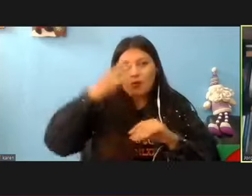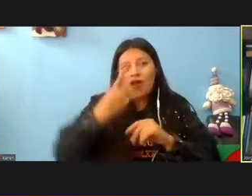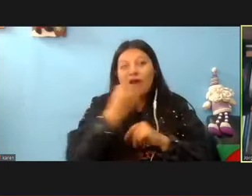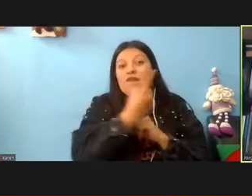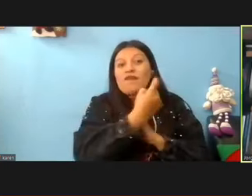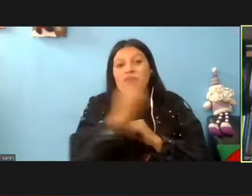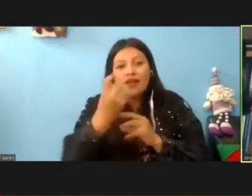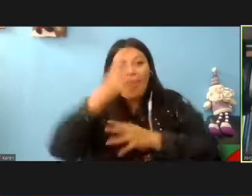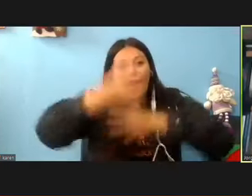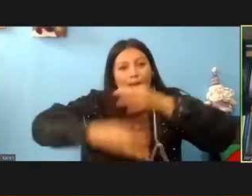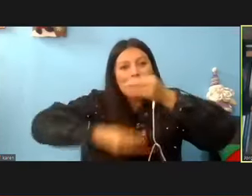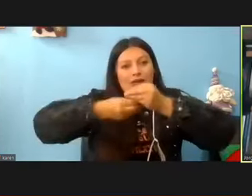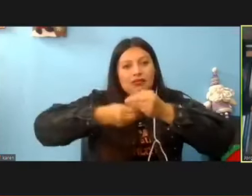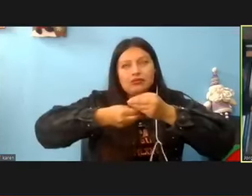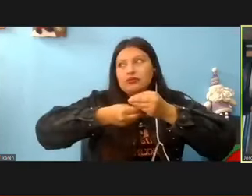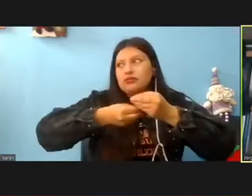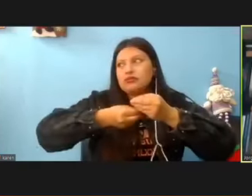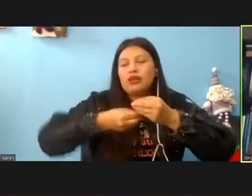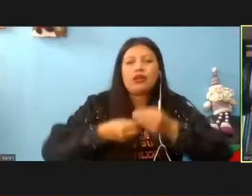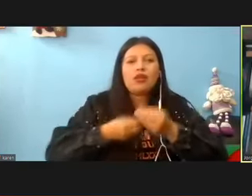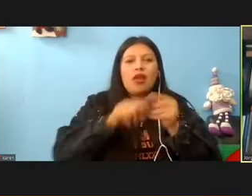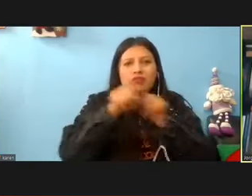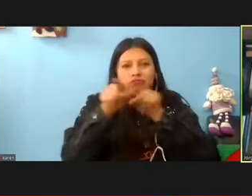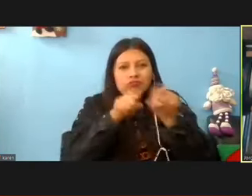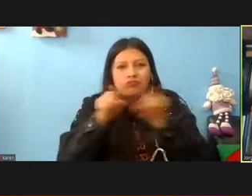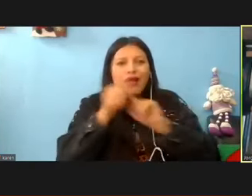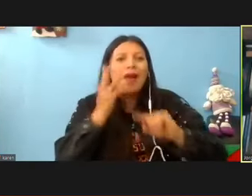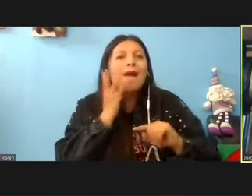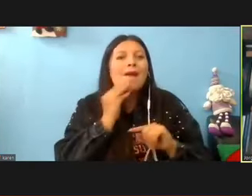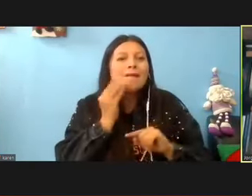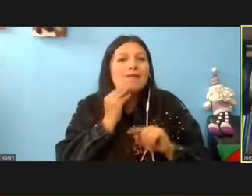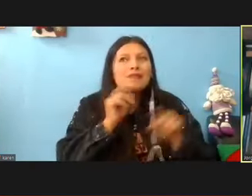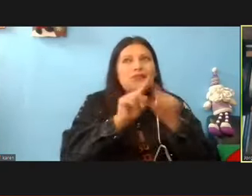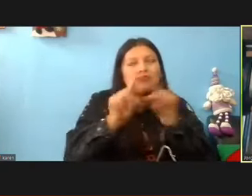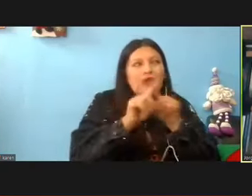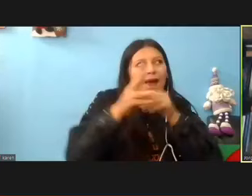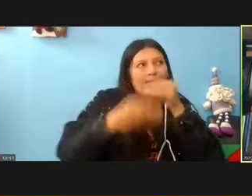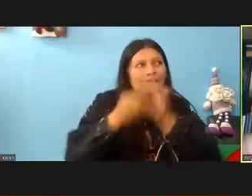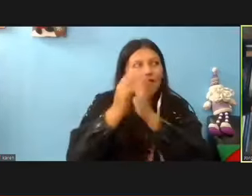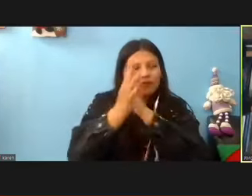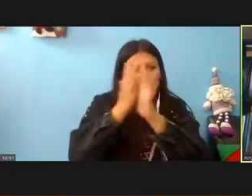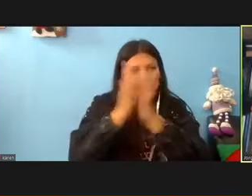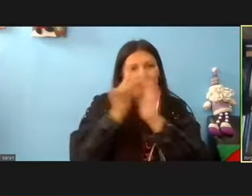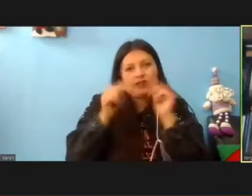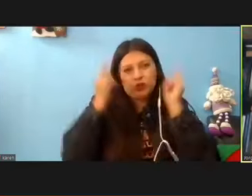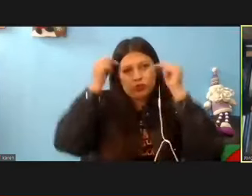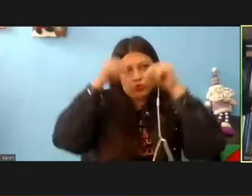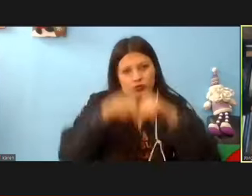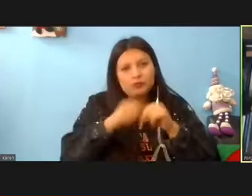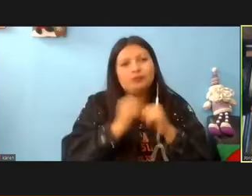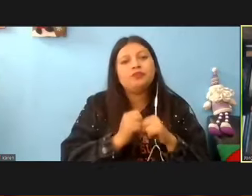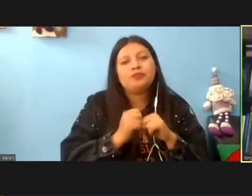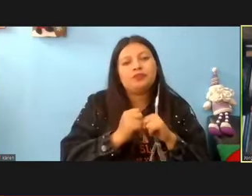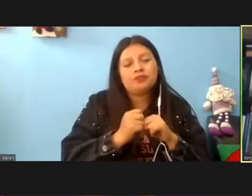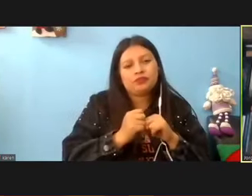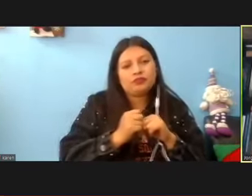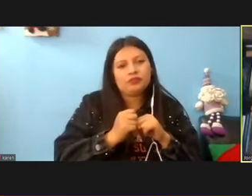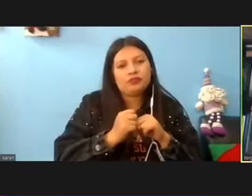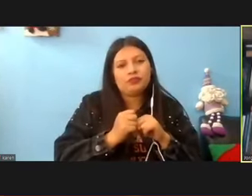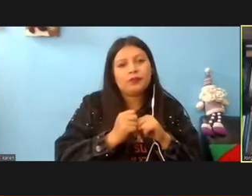más personas y experiencias por articular en estos encuentros y ya vendrá, digamos, para los